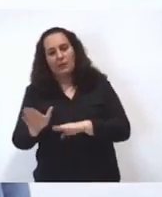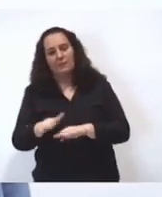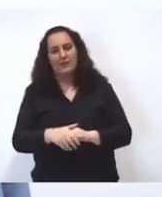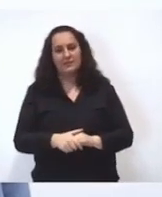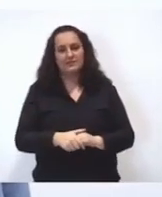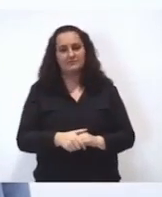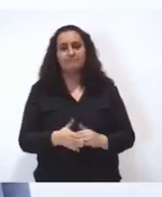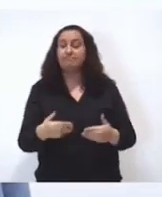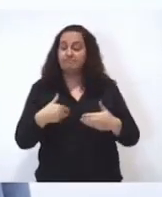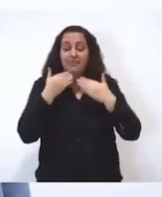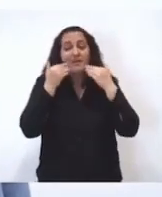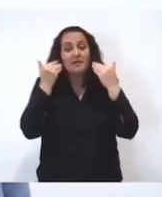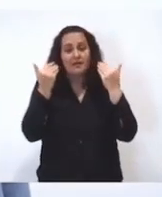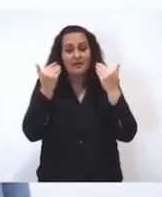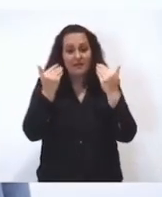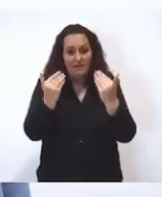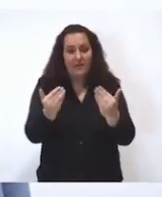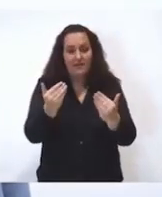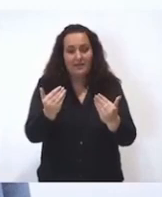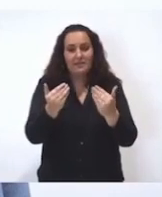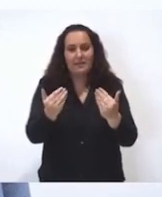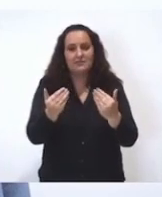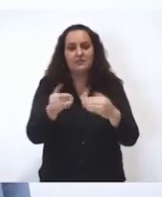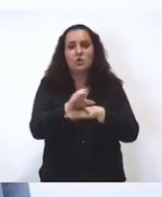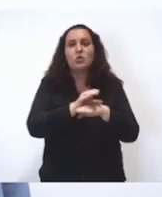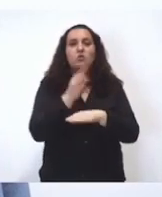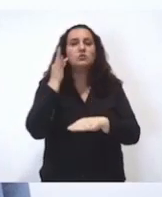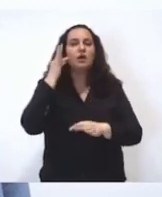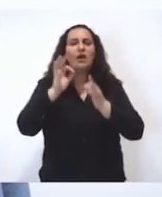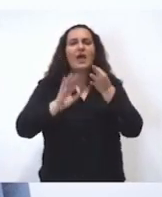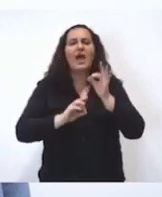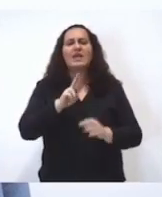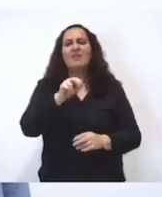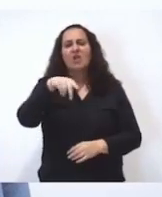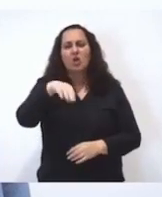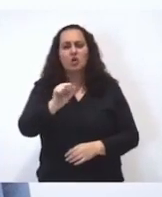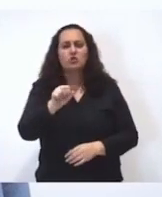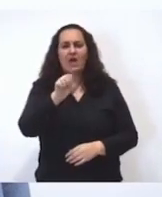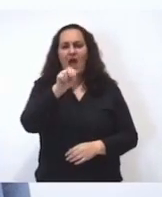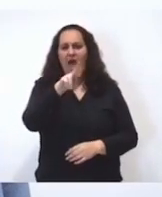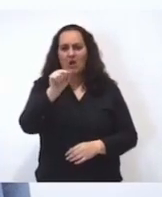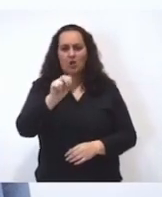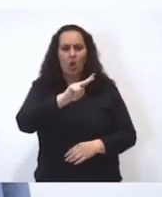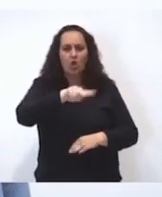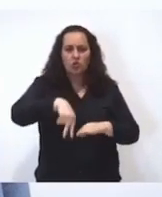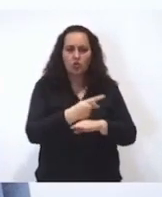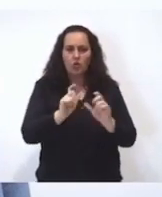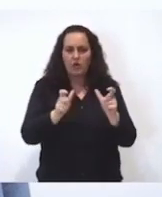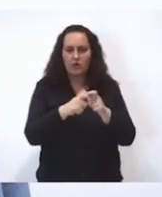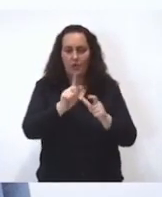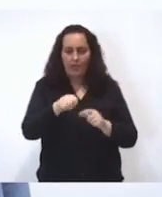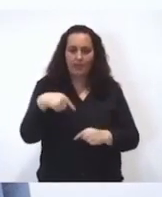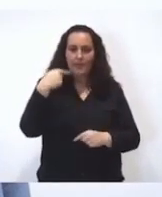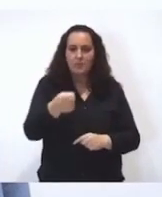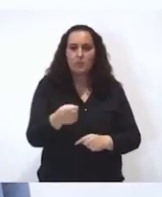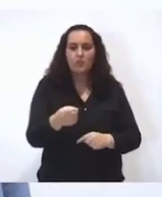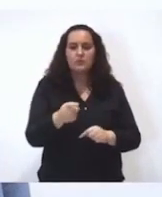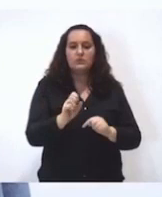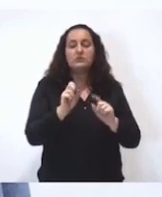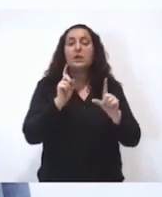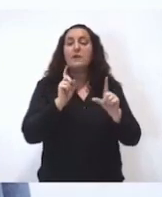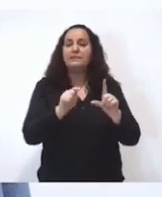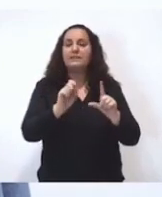Tengo que agradecer y quiero agradecerlo que la consejera Nieves Rosa Arroyo, un par de horas después de esa reunión, nos pasó el enlace para